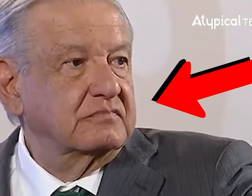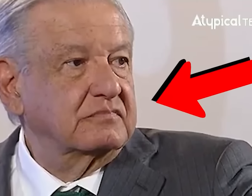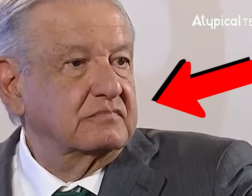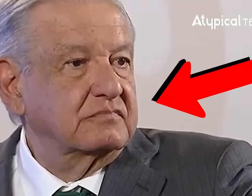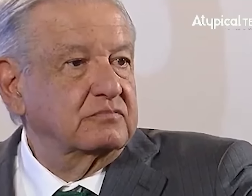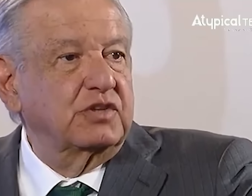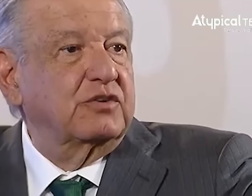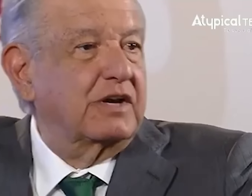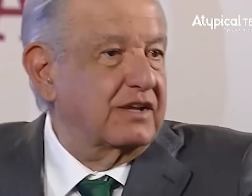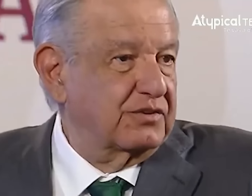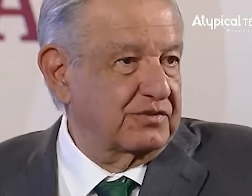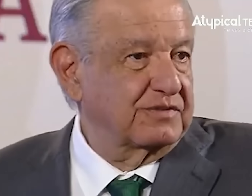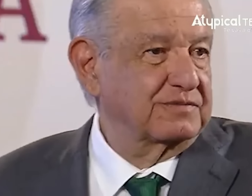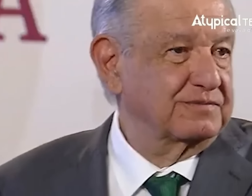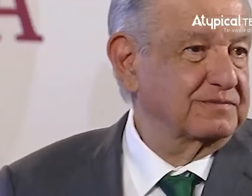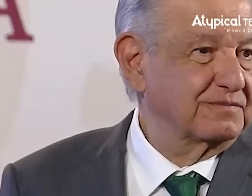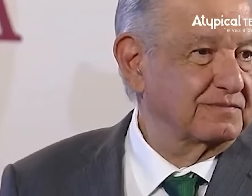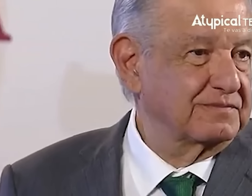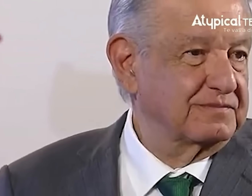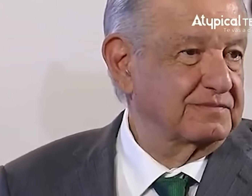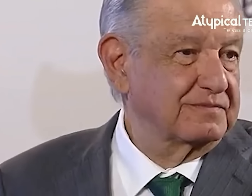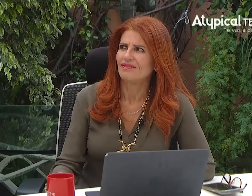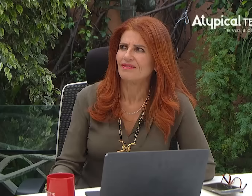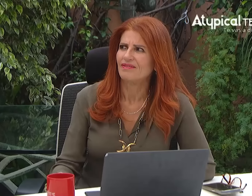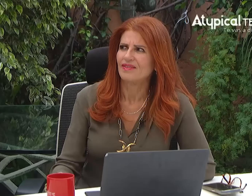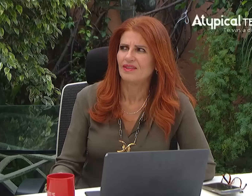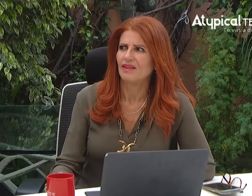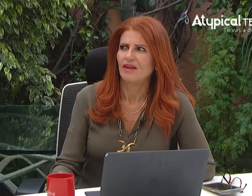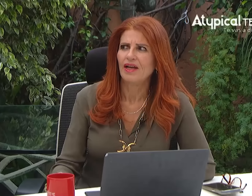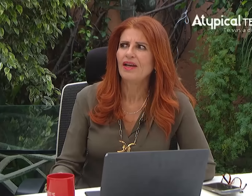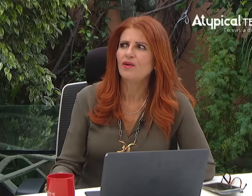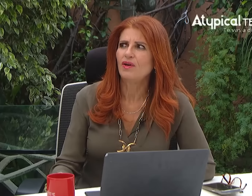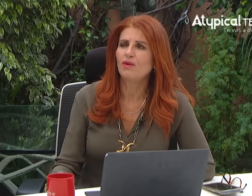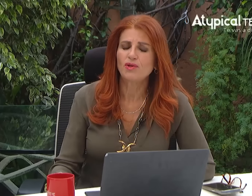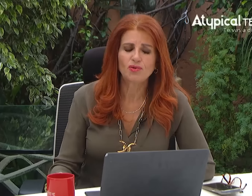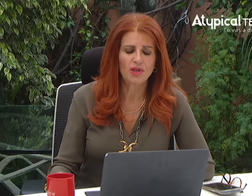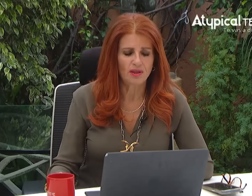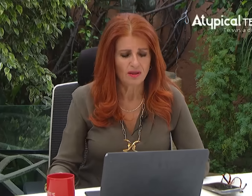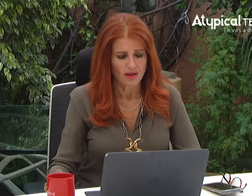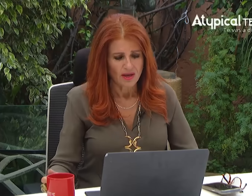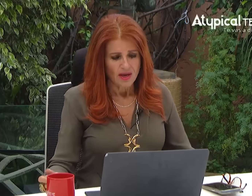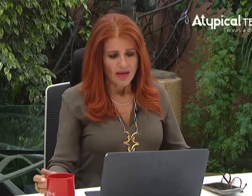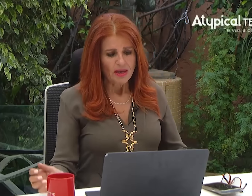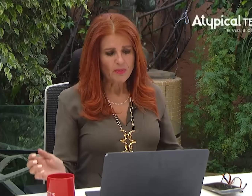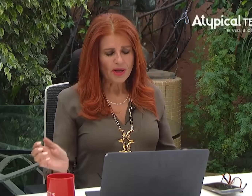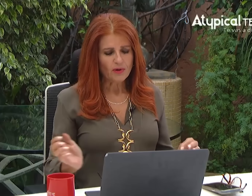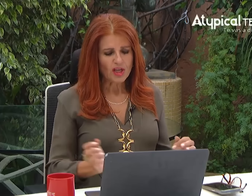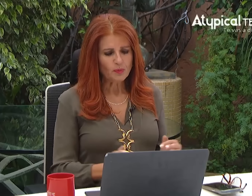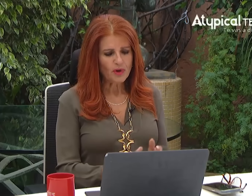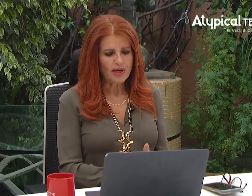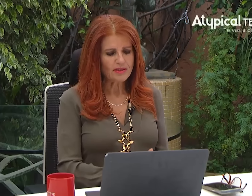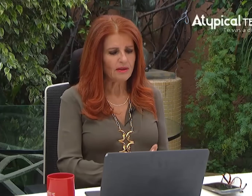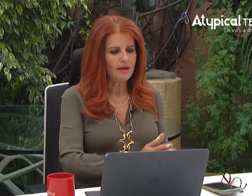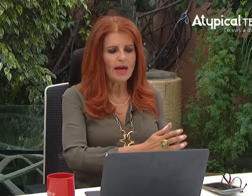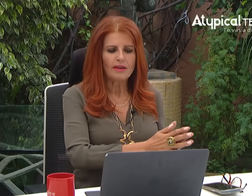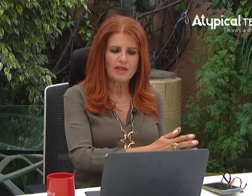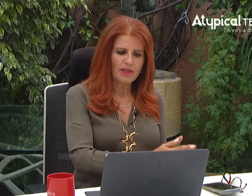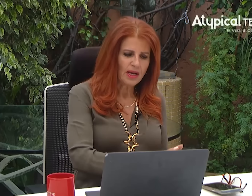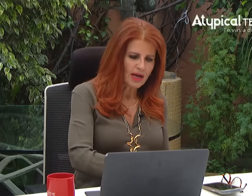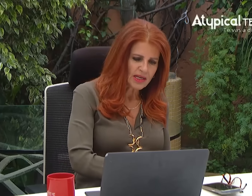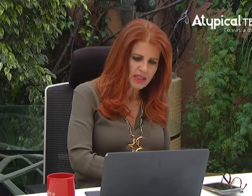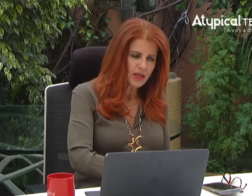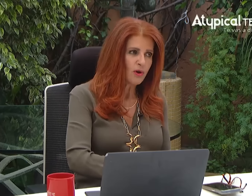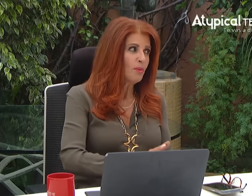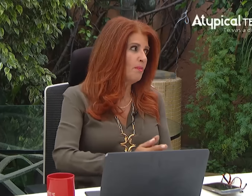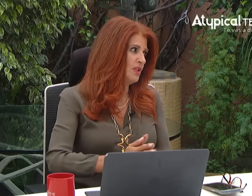sean muy enojados el enojado es usted y bueno después se